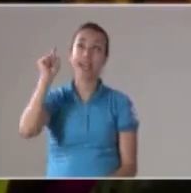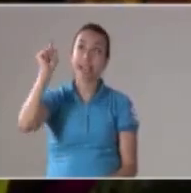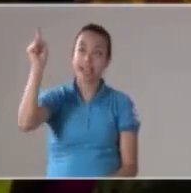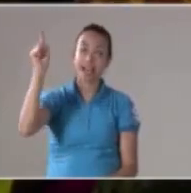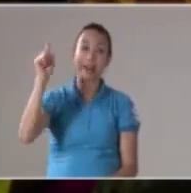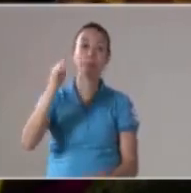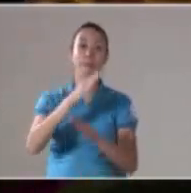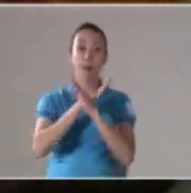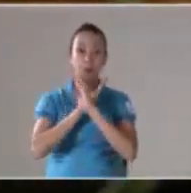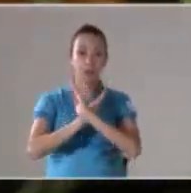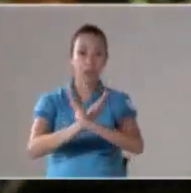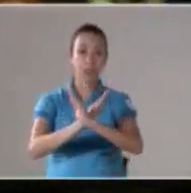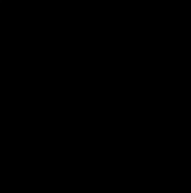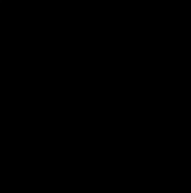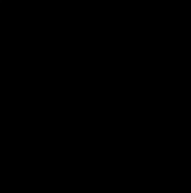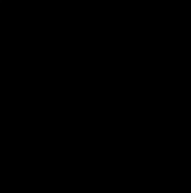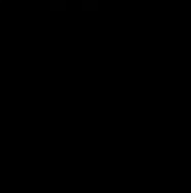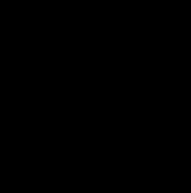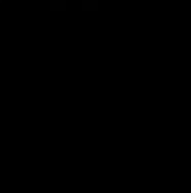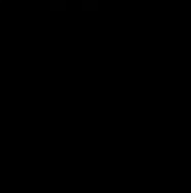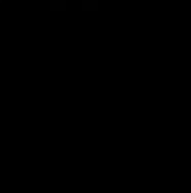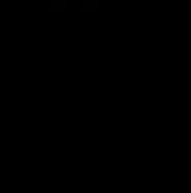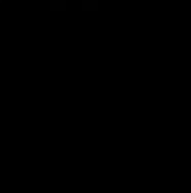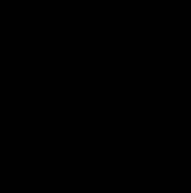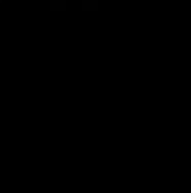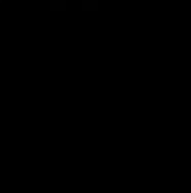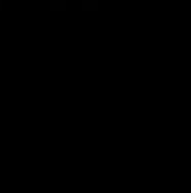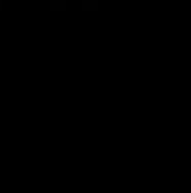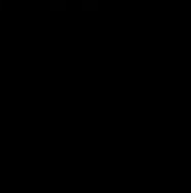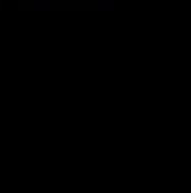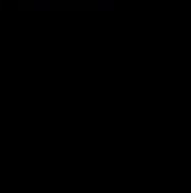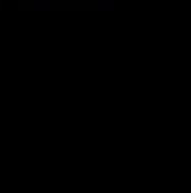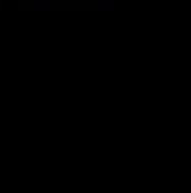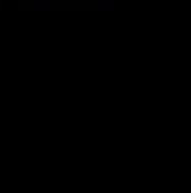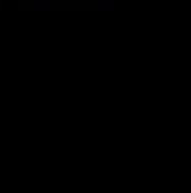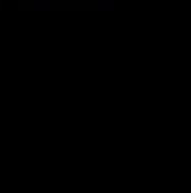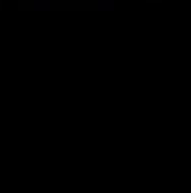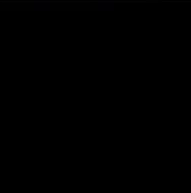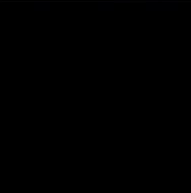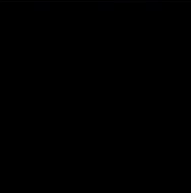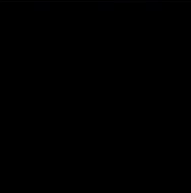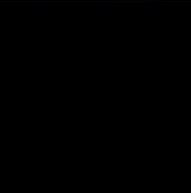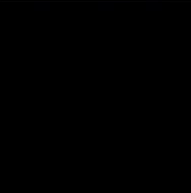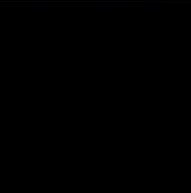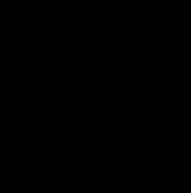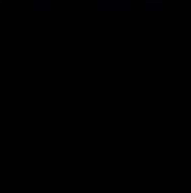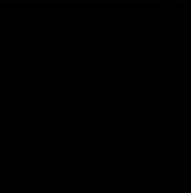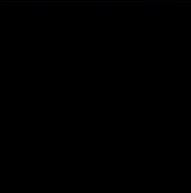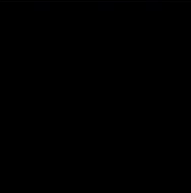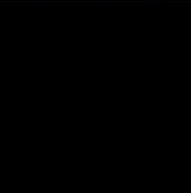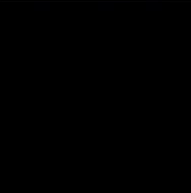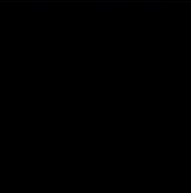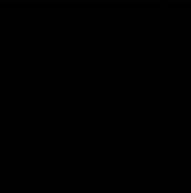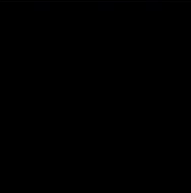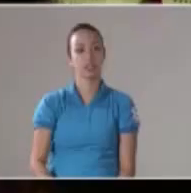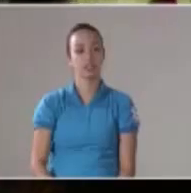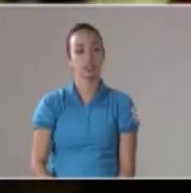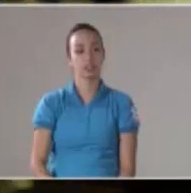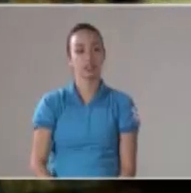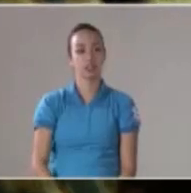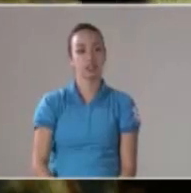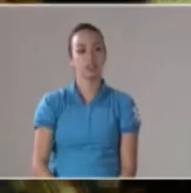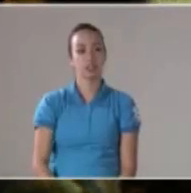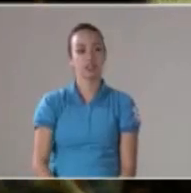nombre. Ay, Freddy, aquí estás, y toda la familia. Dios les bendiga. Bienvenidos,